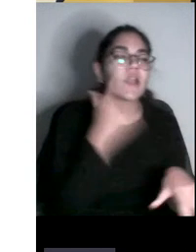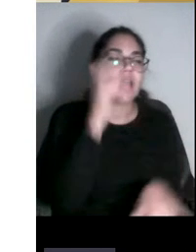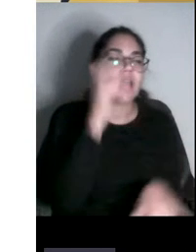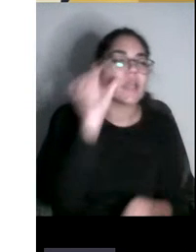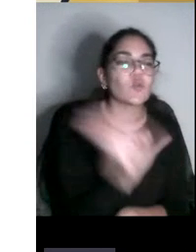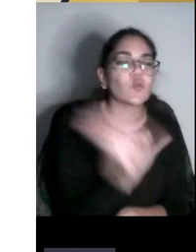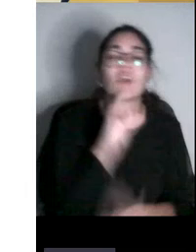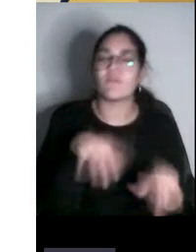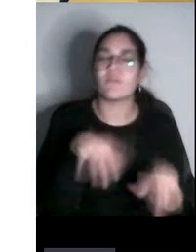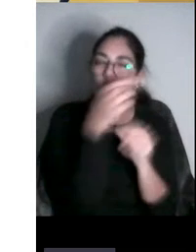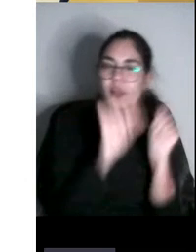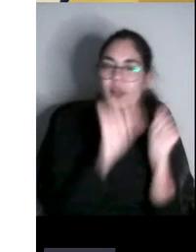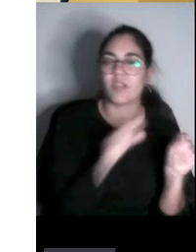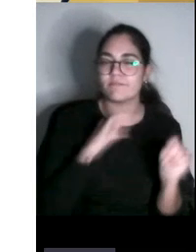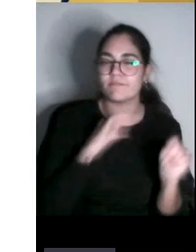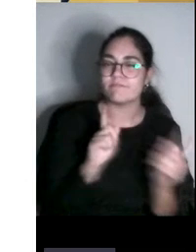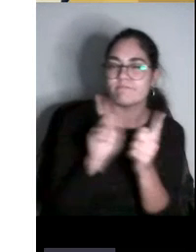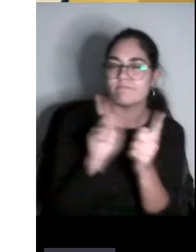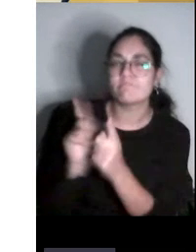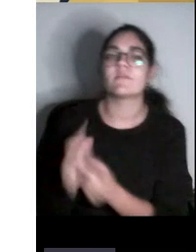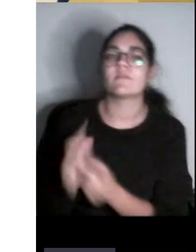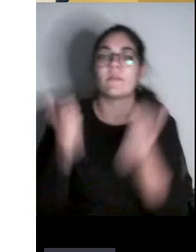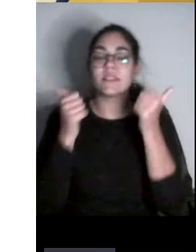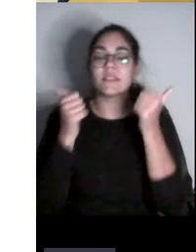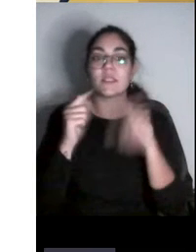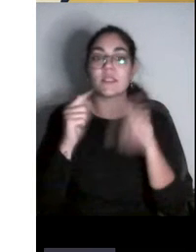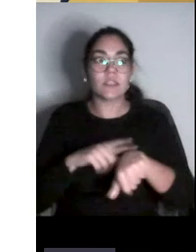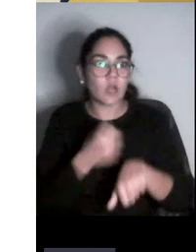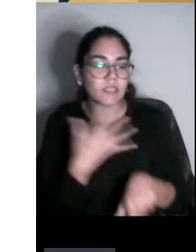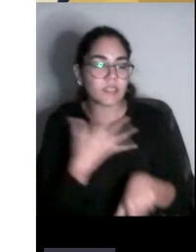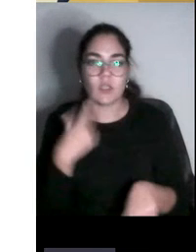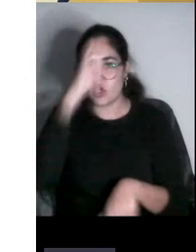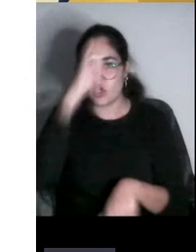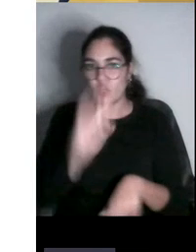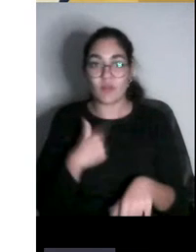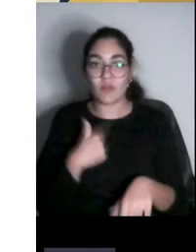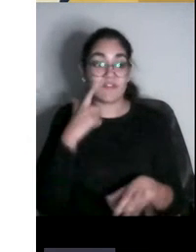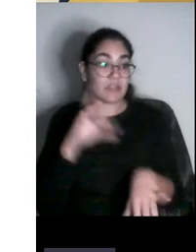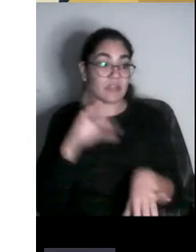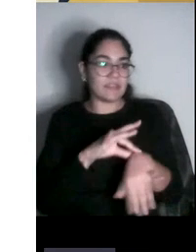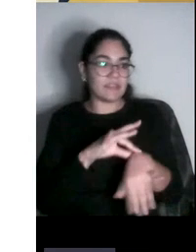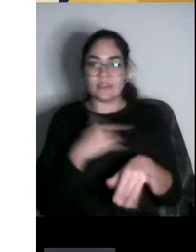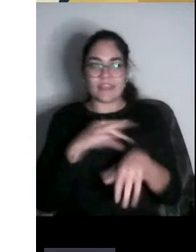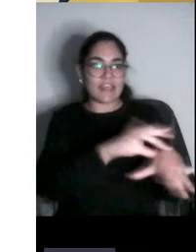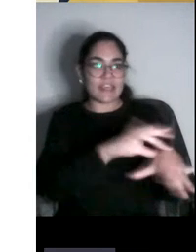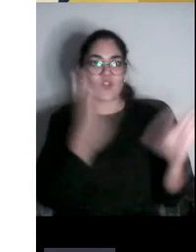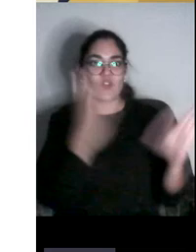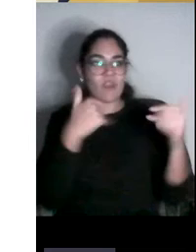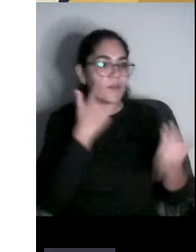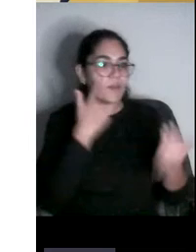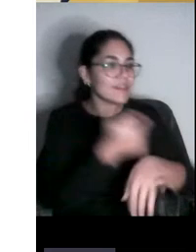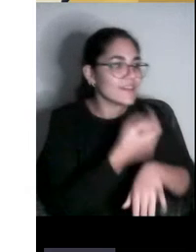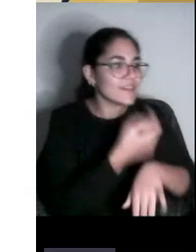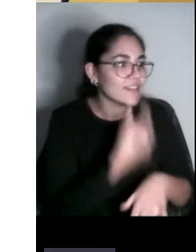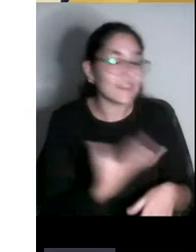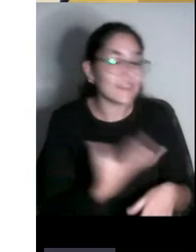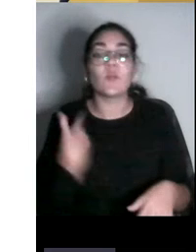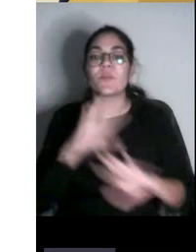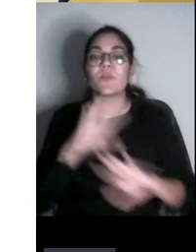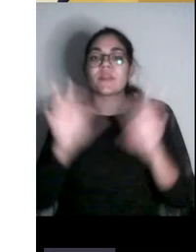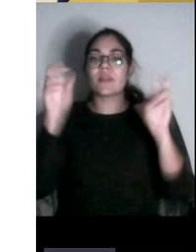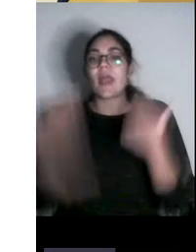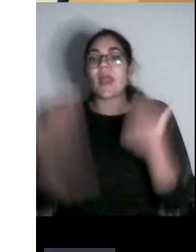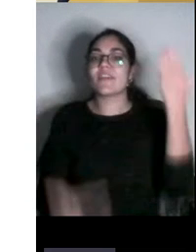bien tanto la evaluación no se ha convertido tiempo porque ya no tengo referencia pero en cuanto a la evaluación de si trabajamos